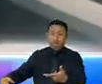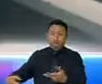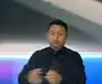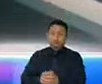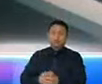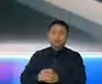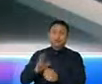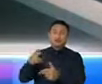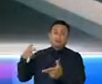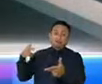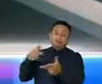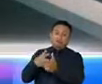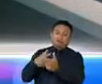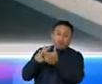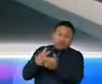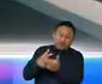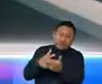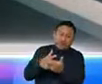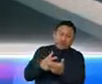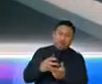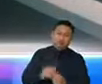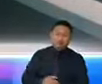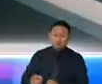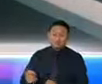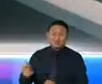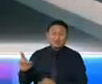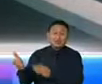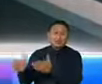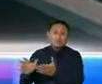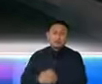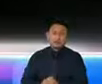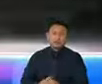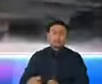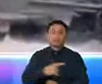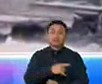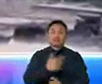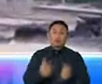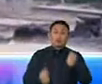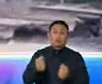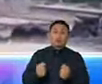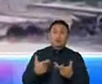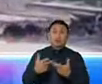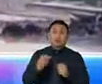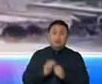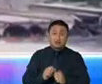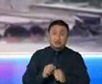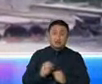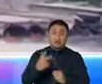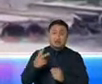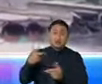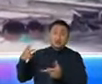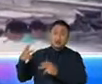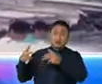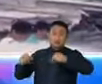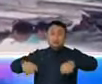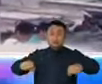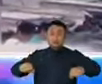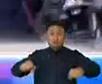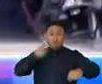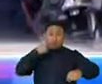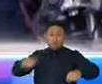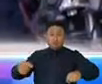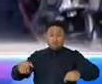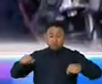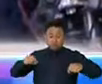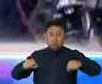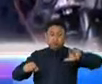allá, salió soplado. Se salvó de morir. Sí, se salvó de morir, sí. El tráiler trata de retroceder porque la moto, según lo que dice el conductor, la